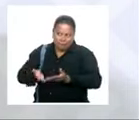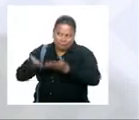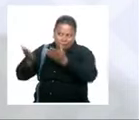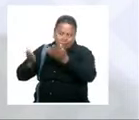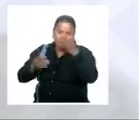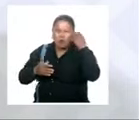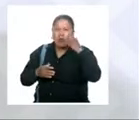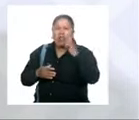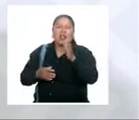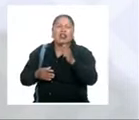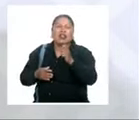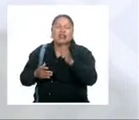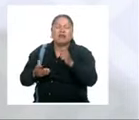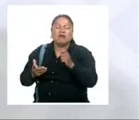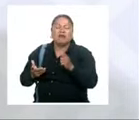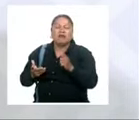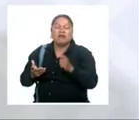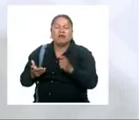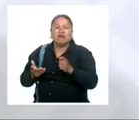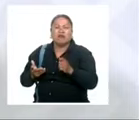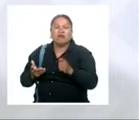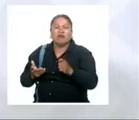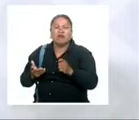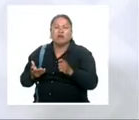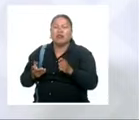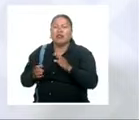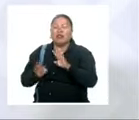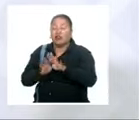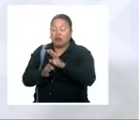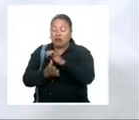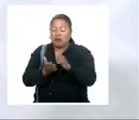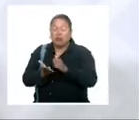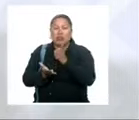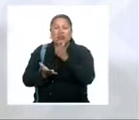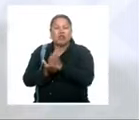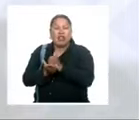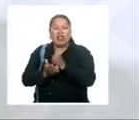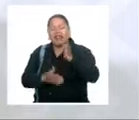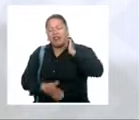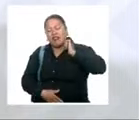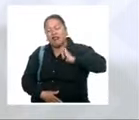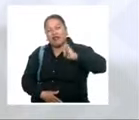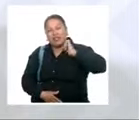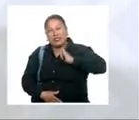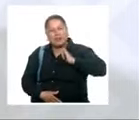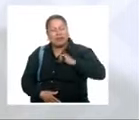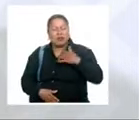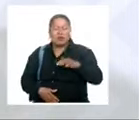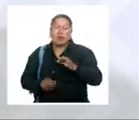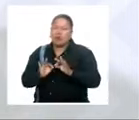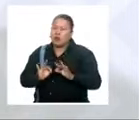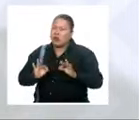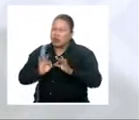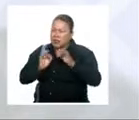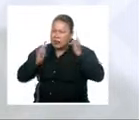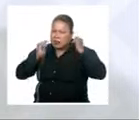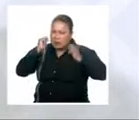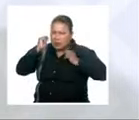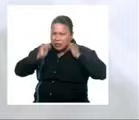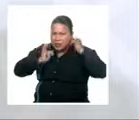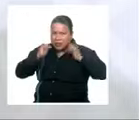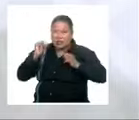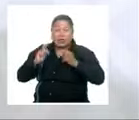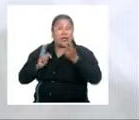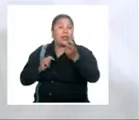esa característica que tiene de ser una ciudad colonial, emblemática, turística.